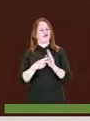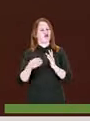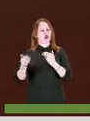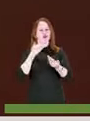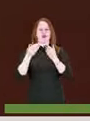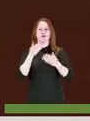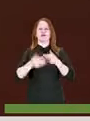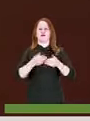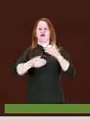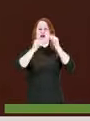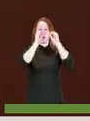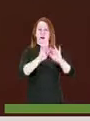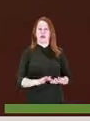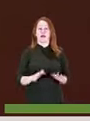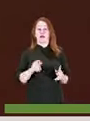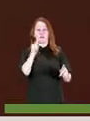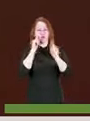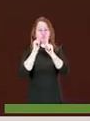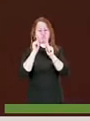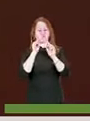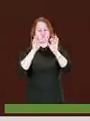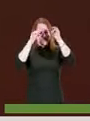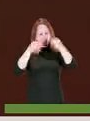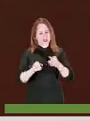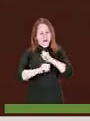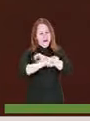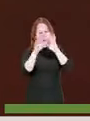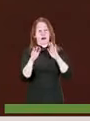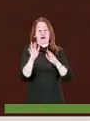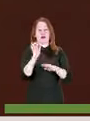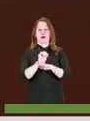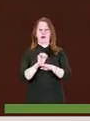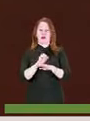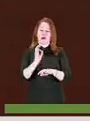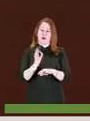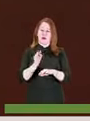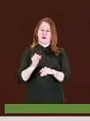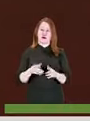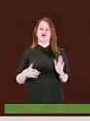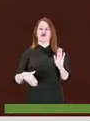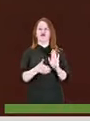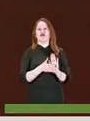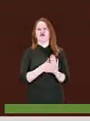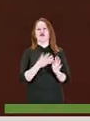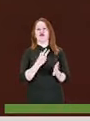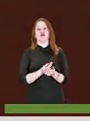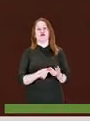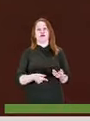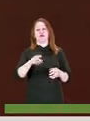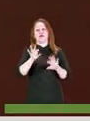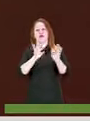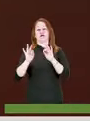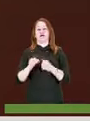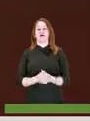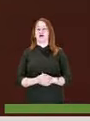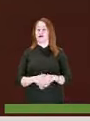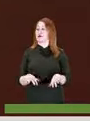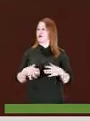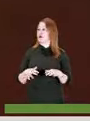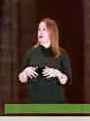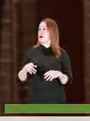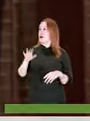procesos transparentes, con criterios objetivos, con los cuales la entidad permanentemente está garantizando la selección de las empresas contratistas. Ah, bueno, Diego,